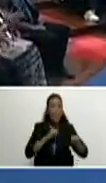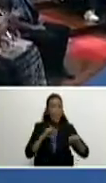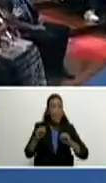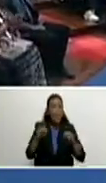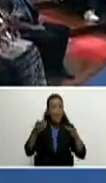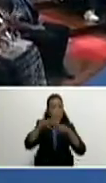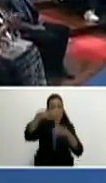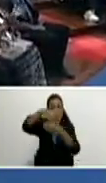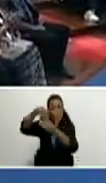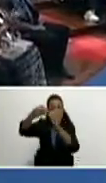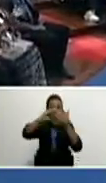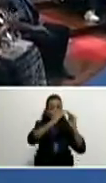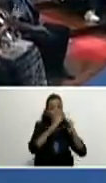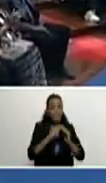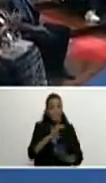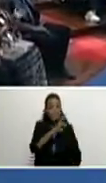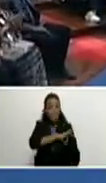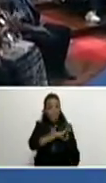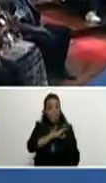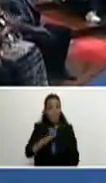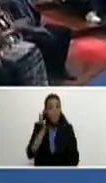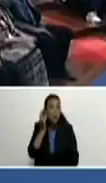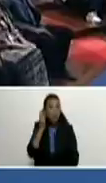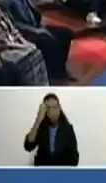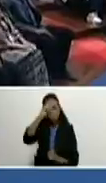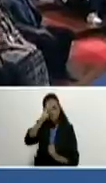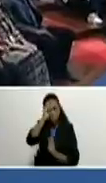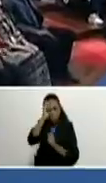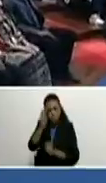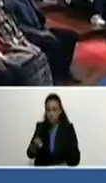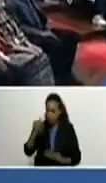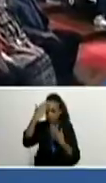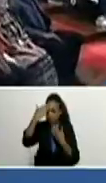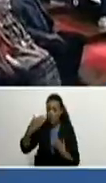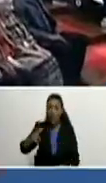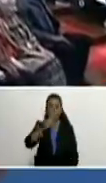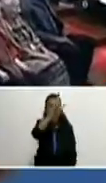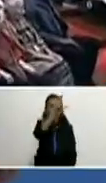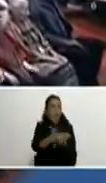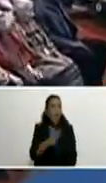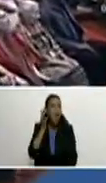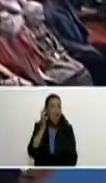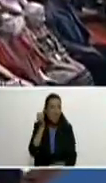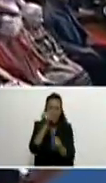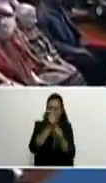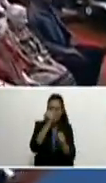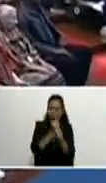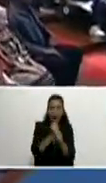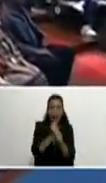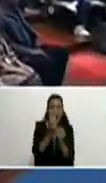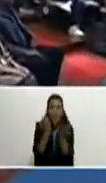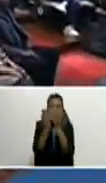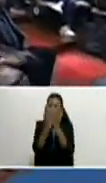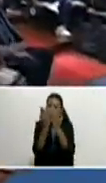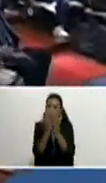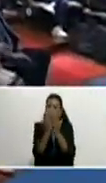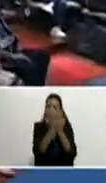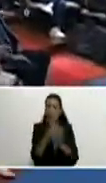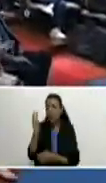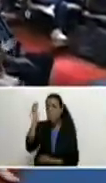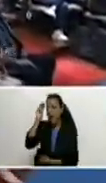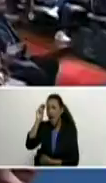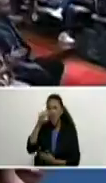de mujeres. Mi saludo a la mujer trabajadora, a la mujer estudiante, a la mujer